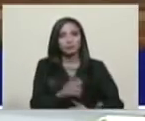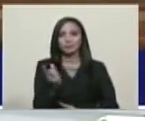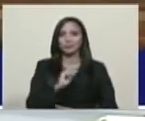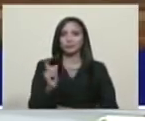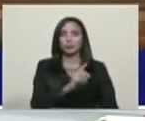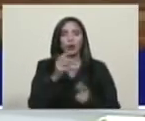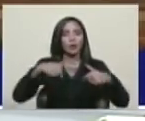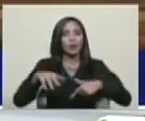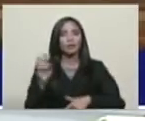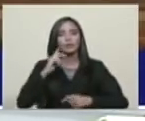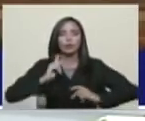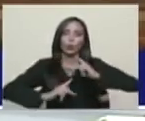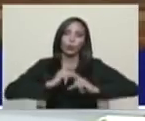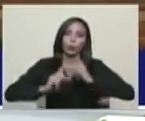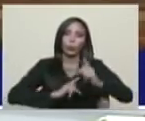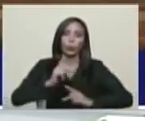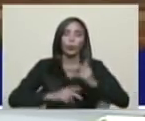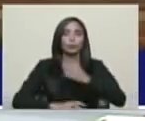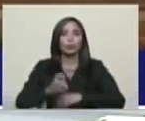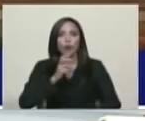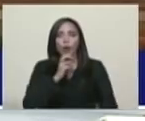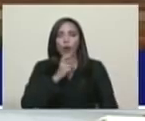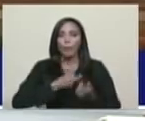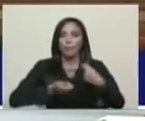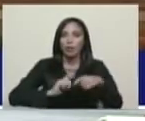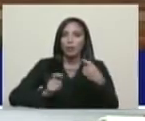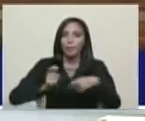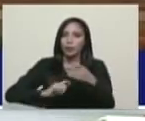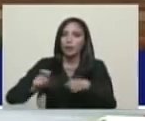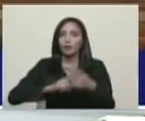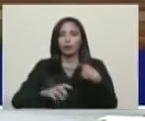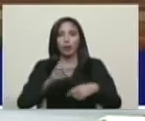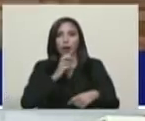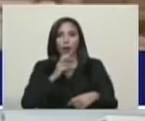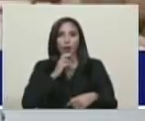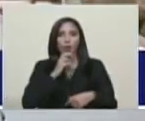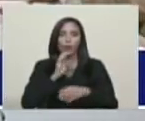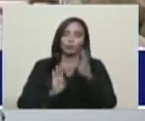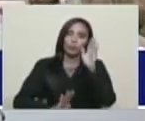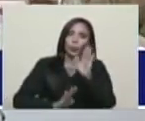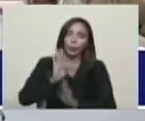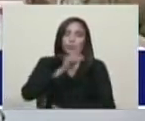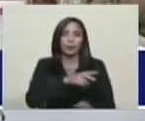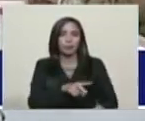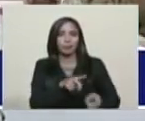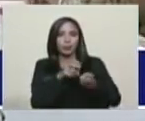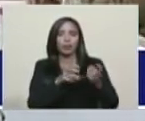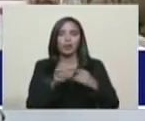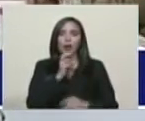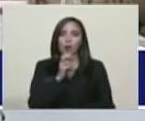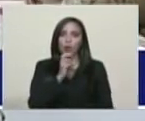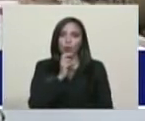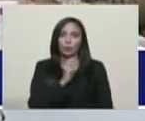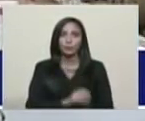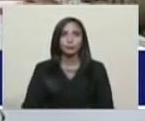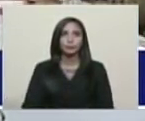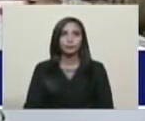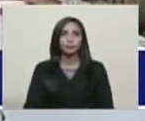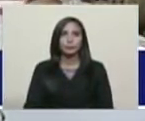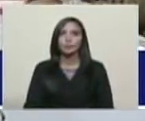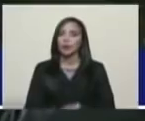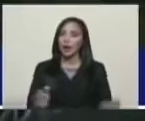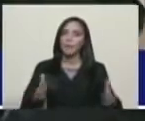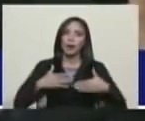seguirá produciendo oro, vendiendo oro y obteniendo importantes ganancias en oro para la